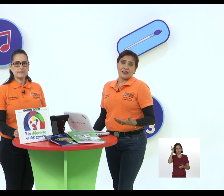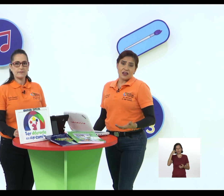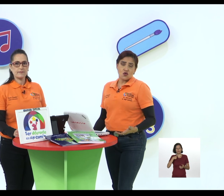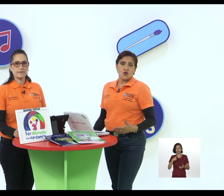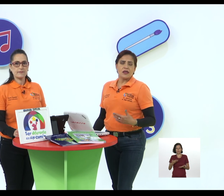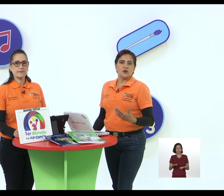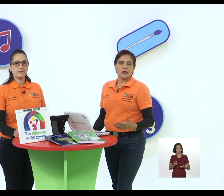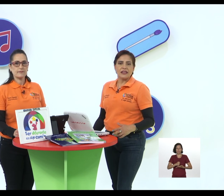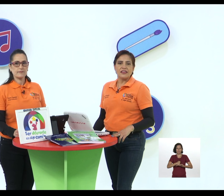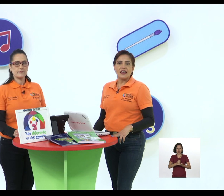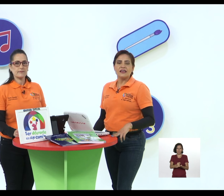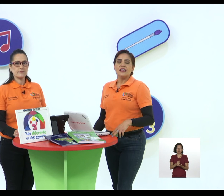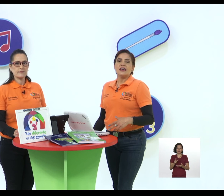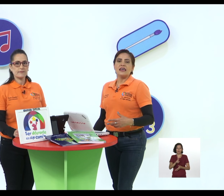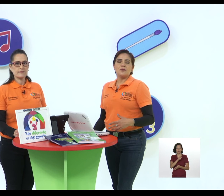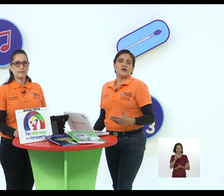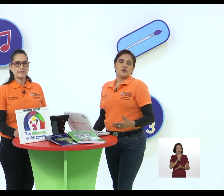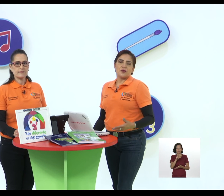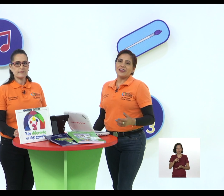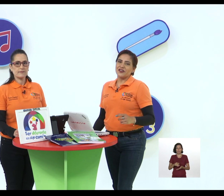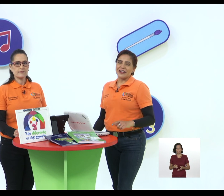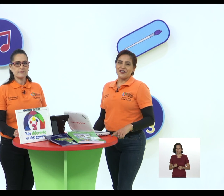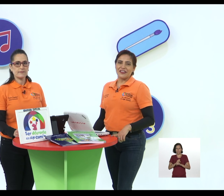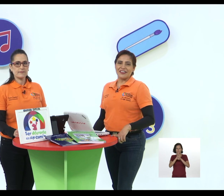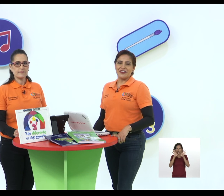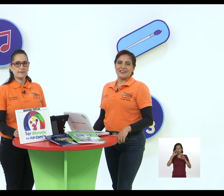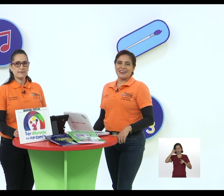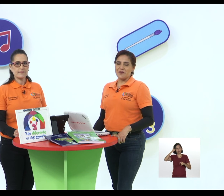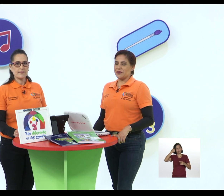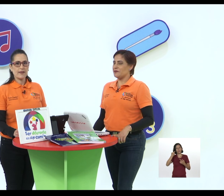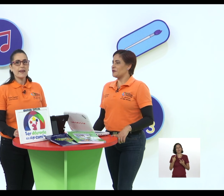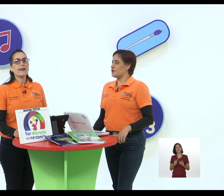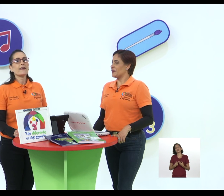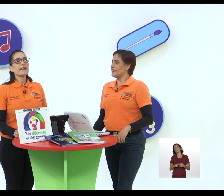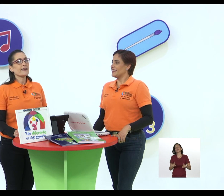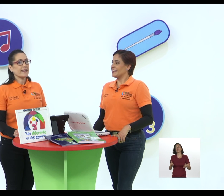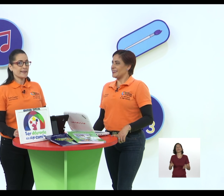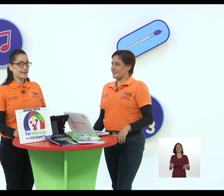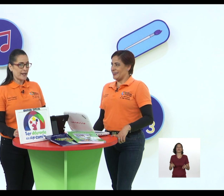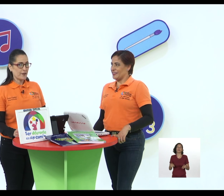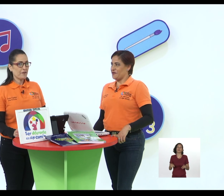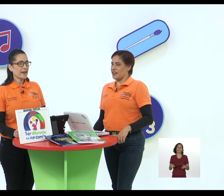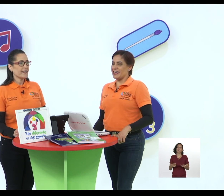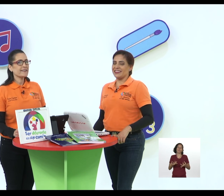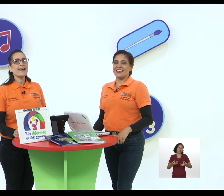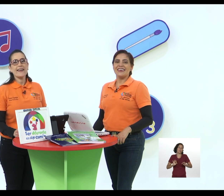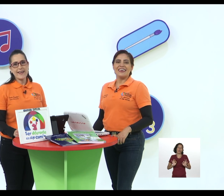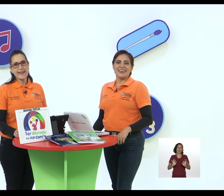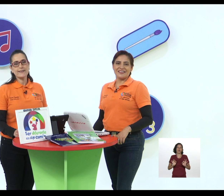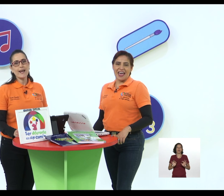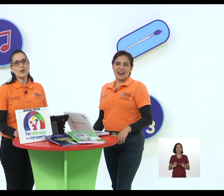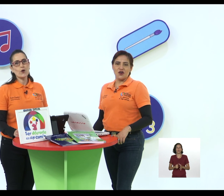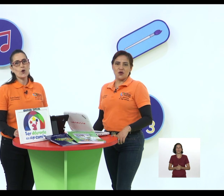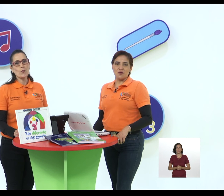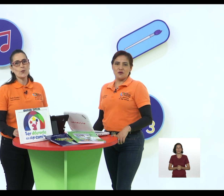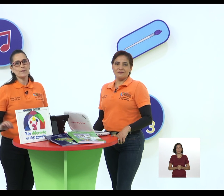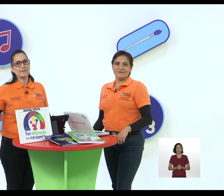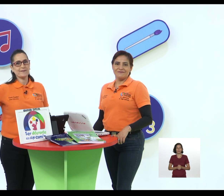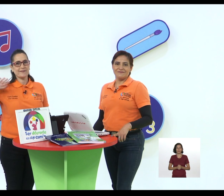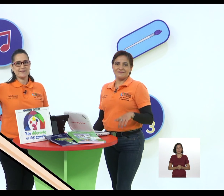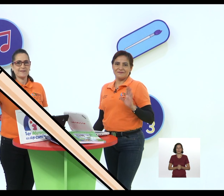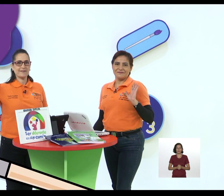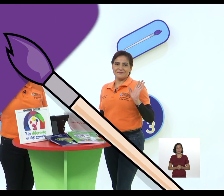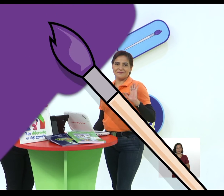les sean de ayuda, de utilidad. Y por supuesto, recordándole siempre, mi profe, que ser diferente es algo